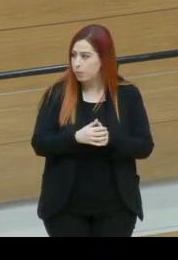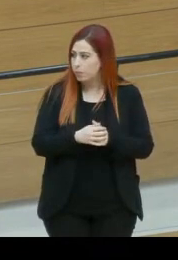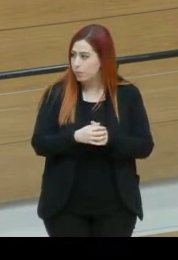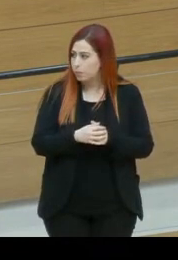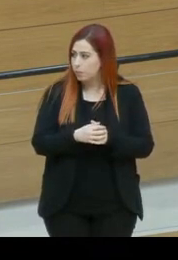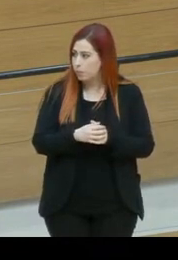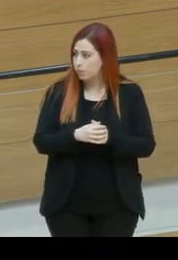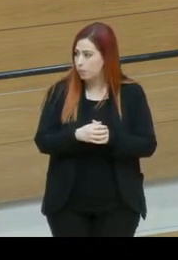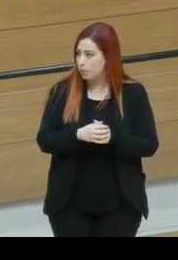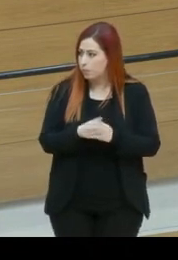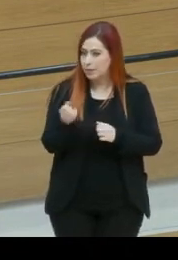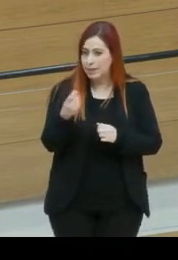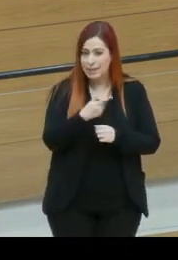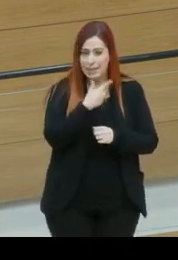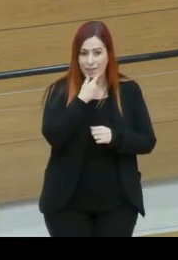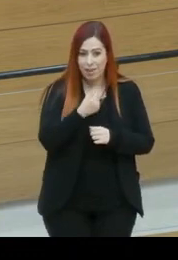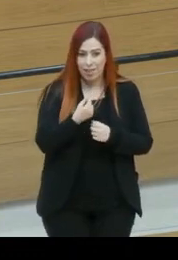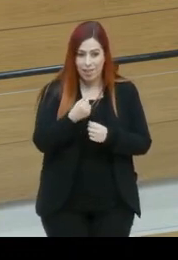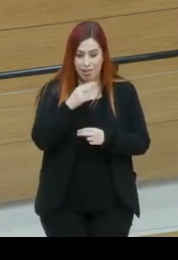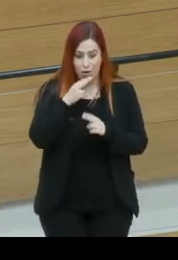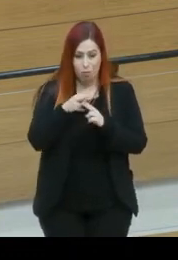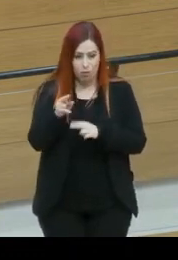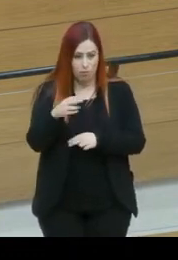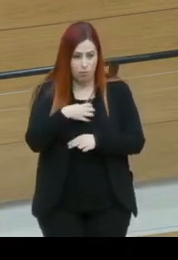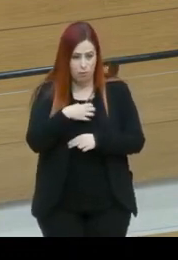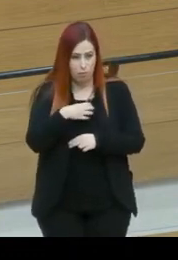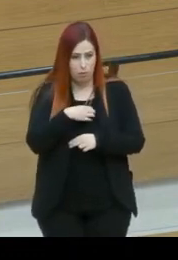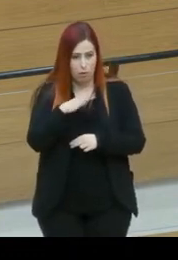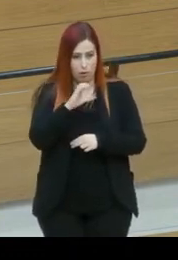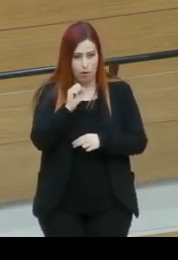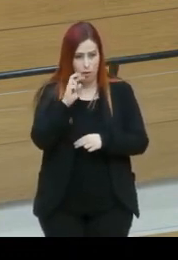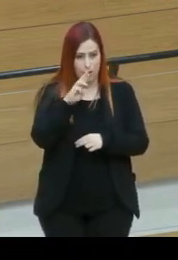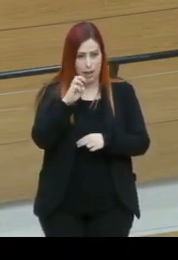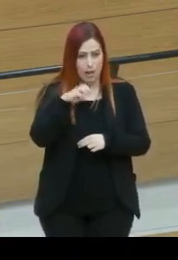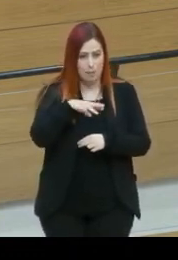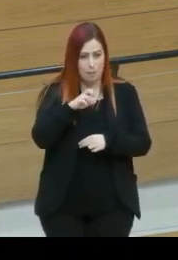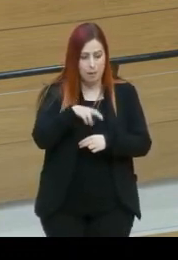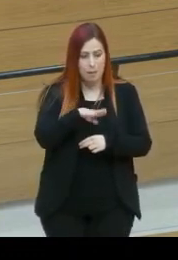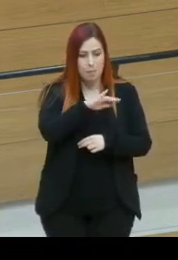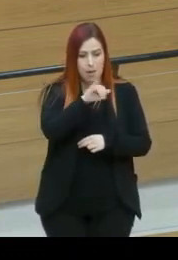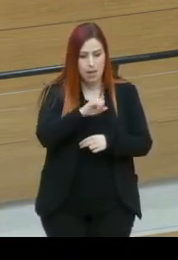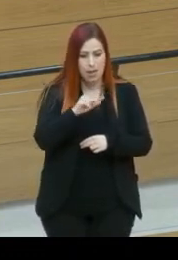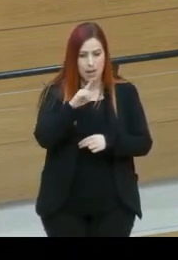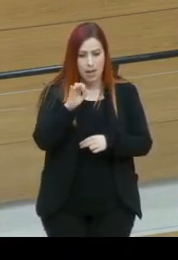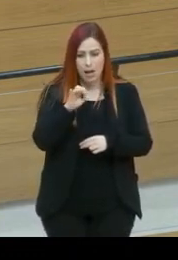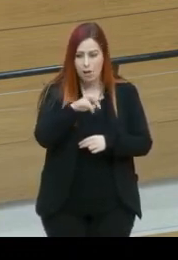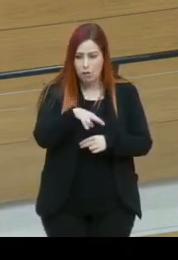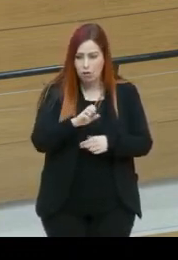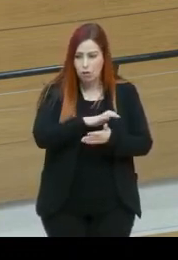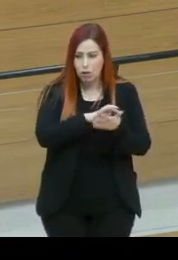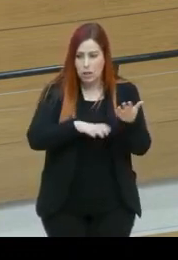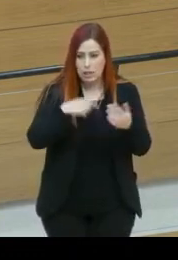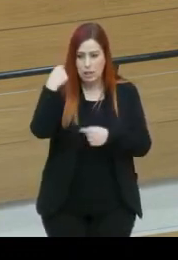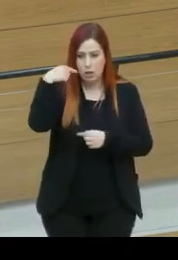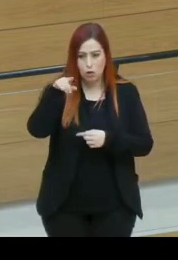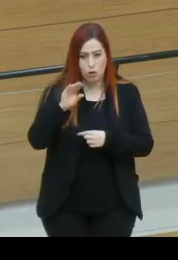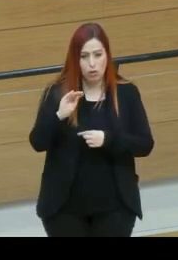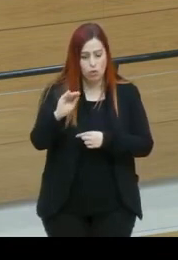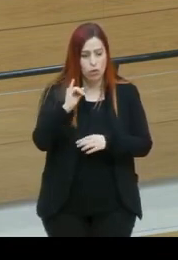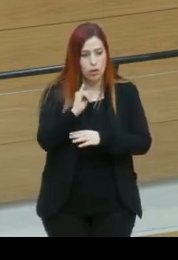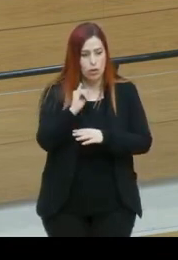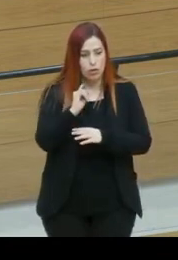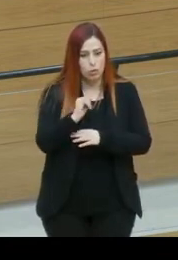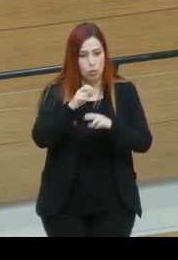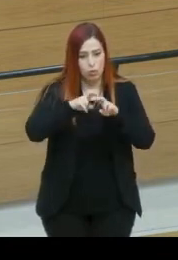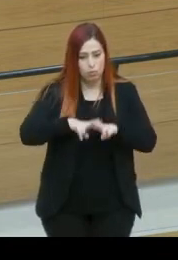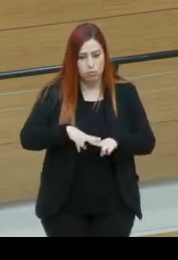chiste fácil con su nombre. Es Carmen Pérez Alonso. Desarrolla su tesis doctoral en el Instituto de Investigaciones